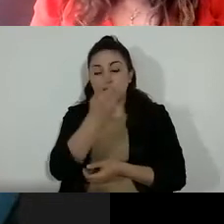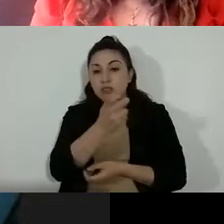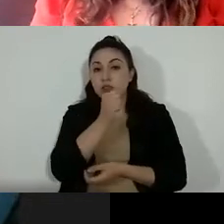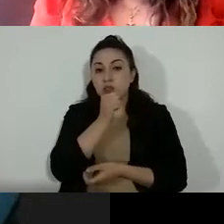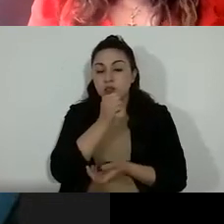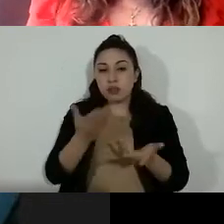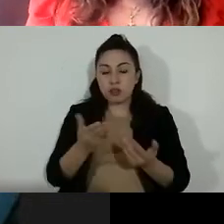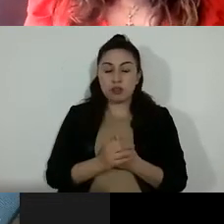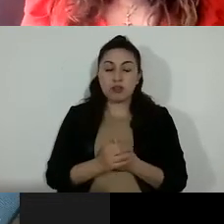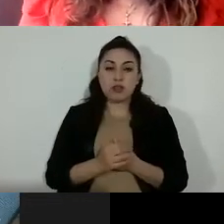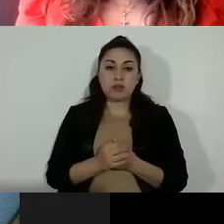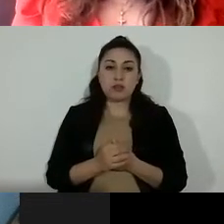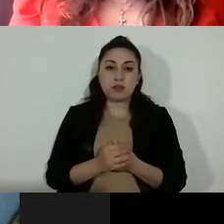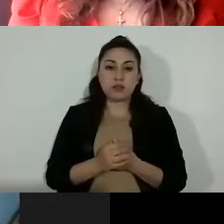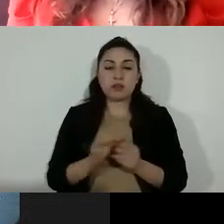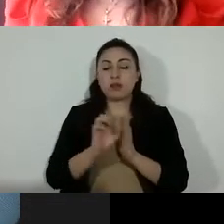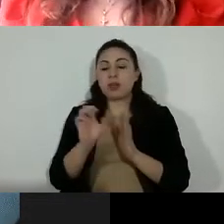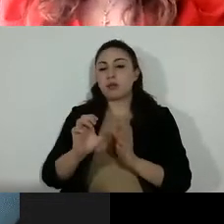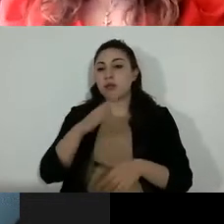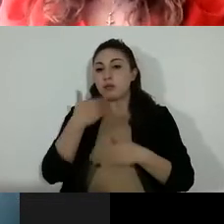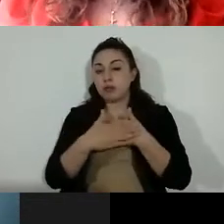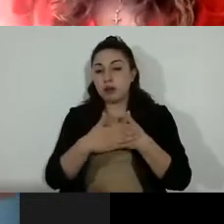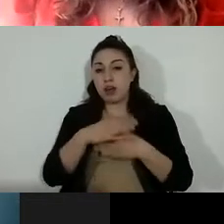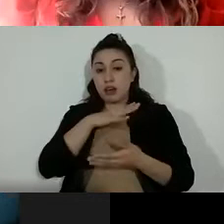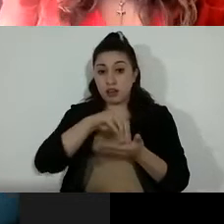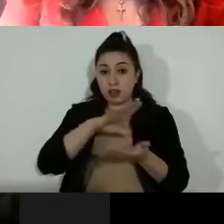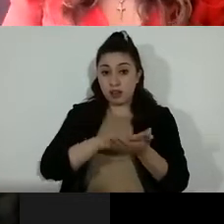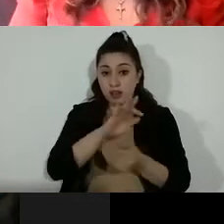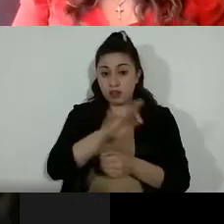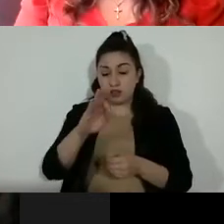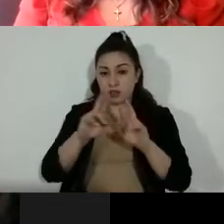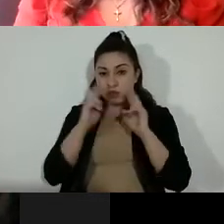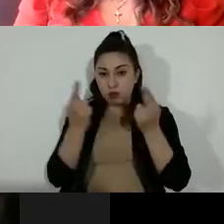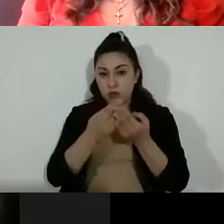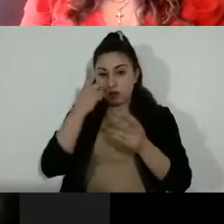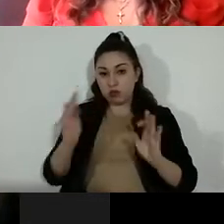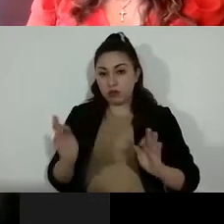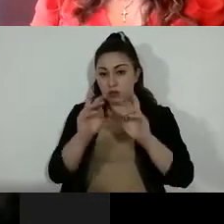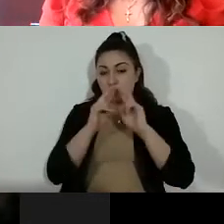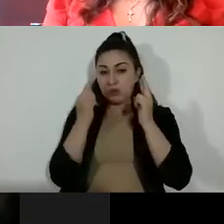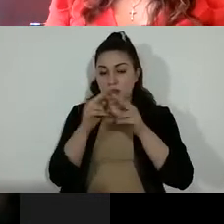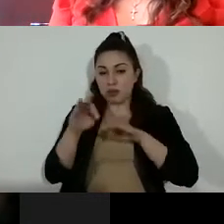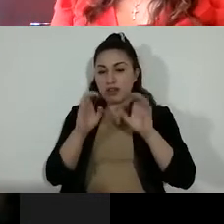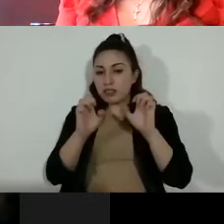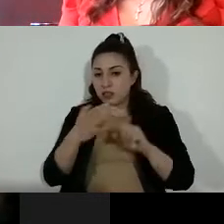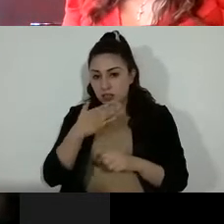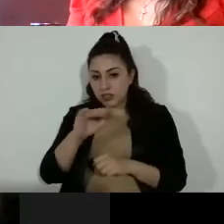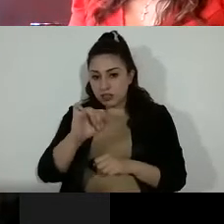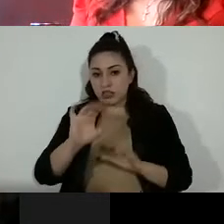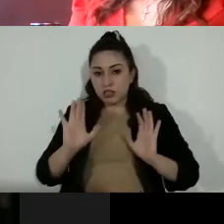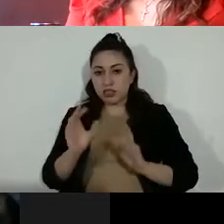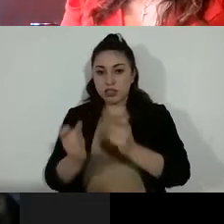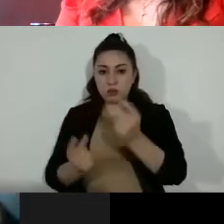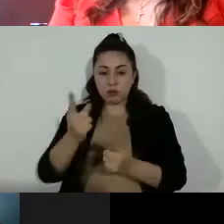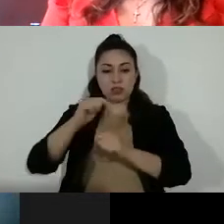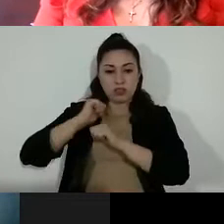a aprobar un calendario, que está bien que lo aprobemos, de ciertas invitaciones